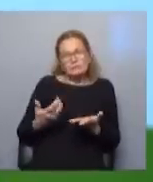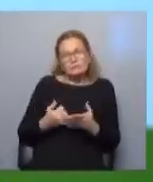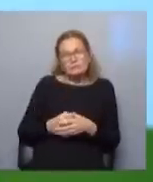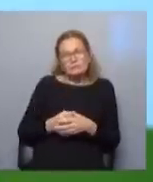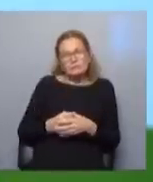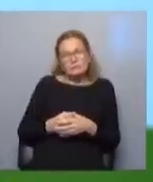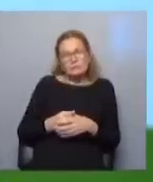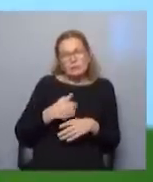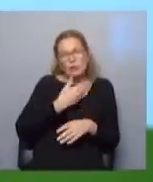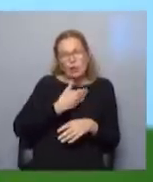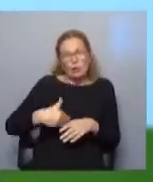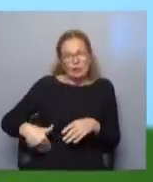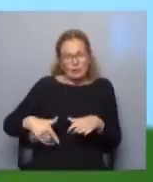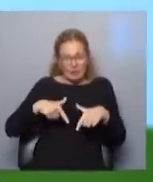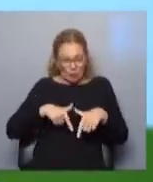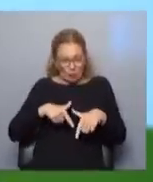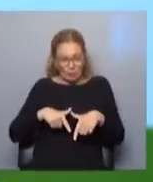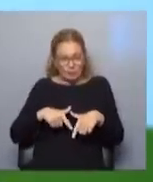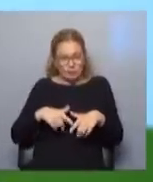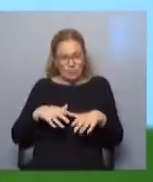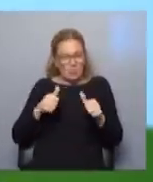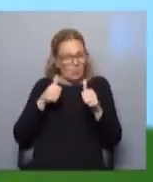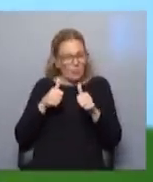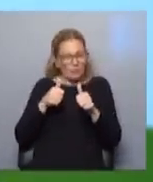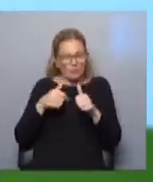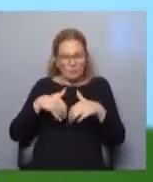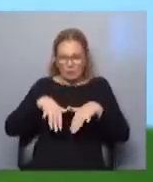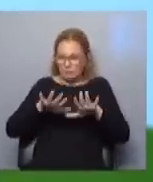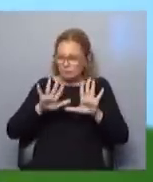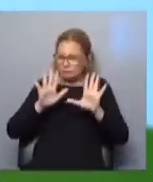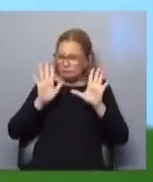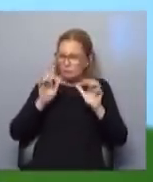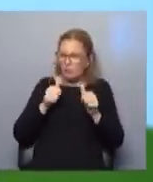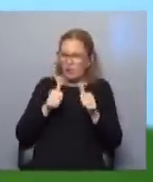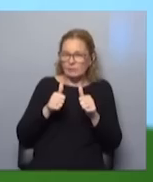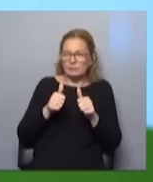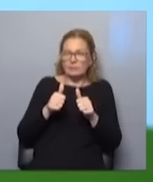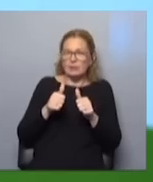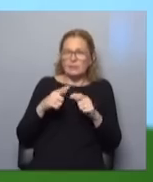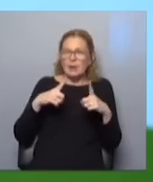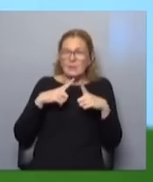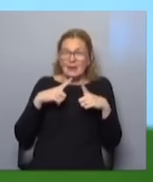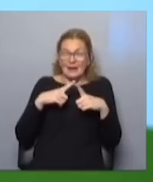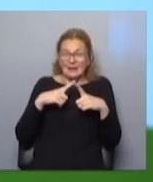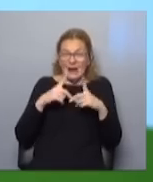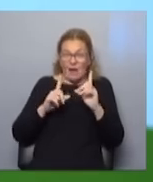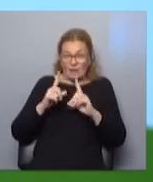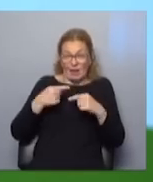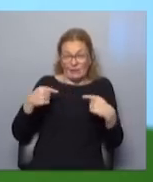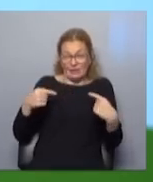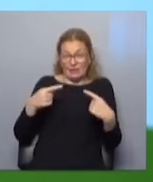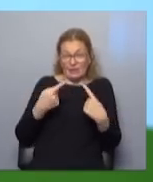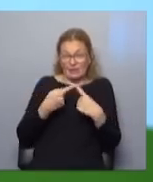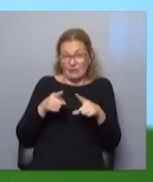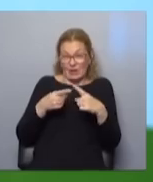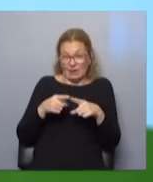con el gobierno con los ministerios muy fluidos fluido por supuesto que uno esperaría en algunos casos otro